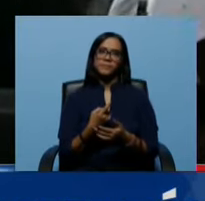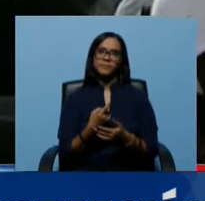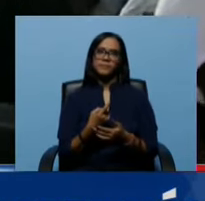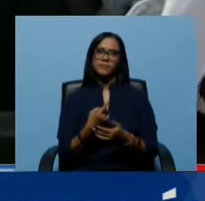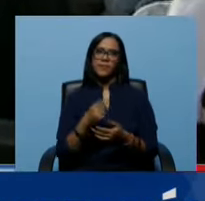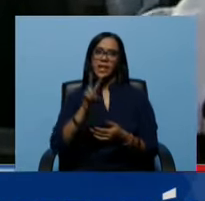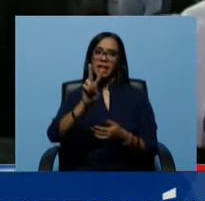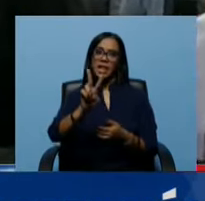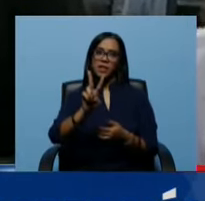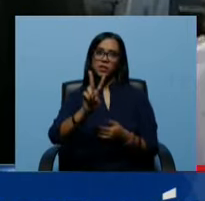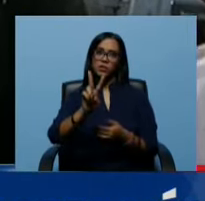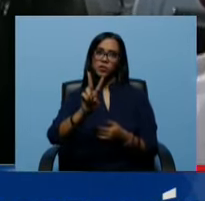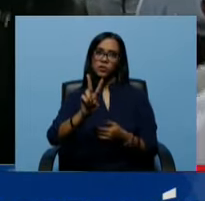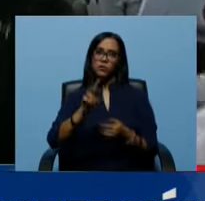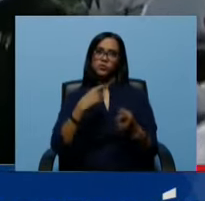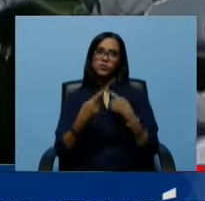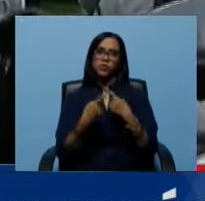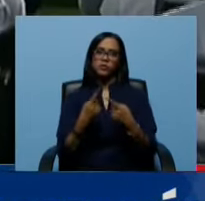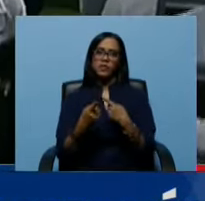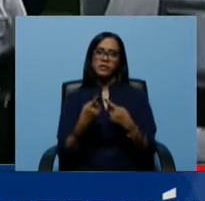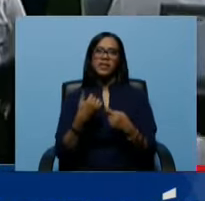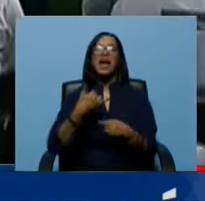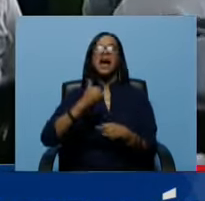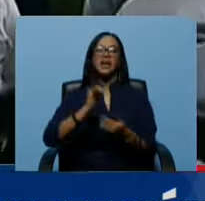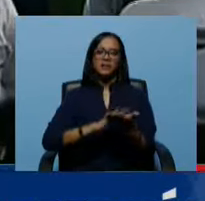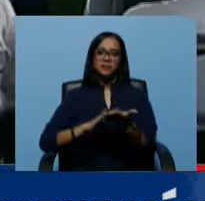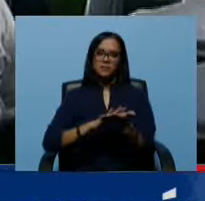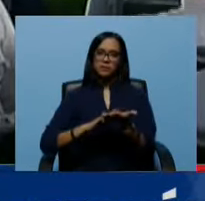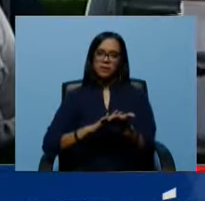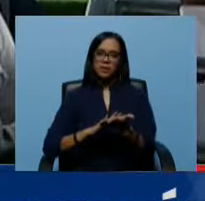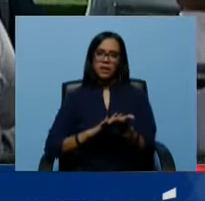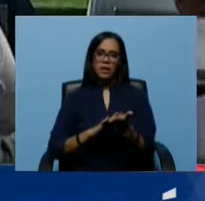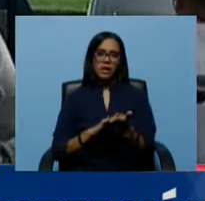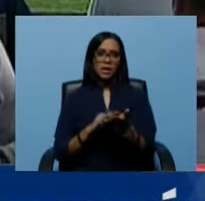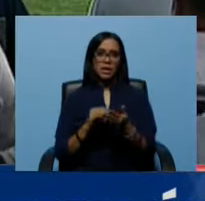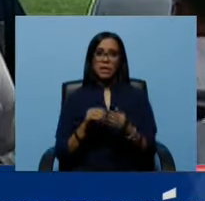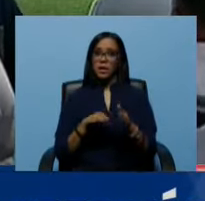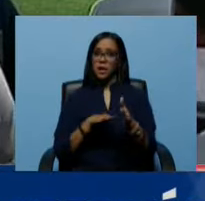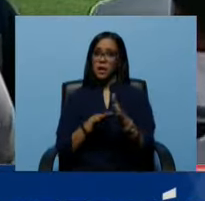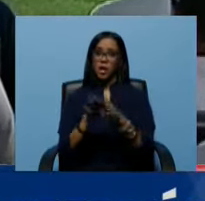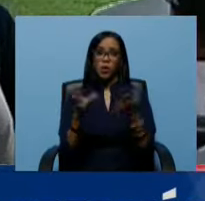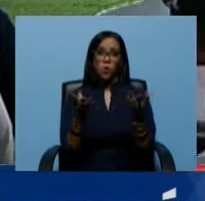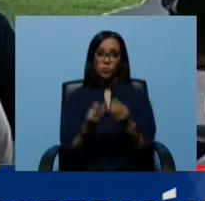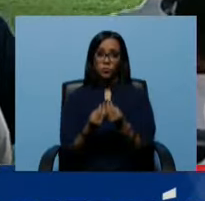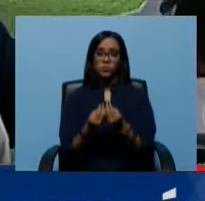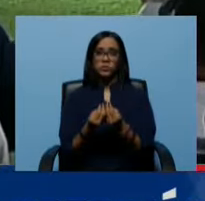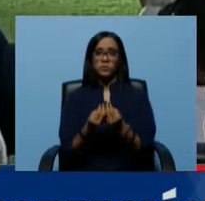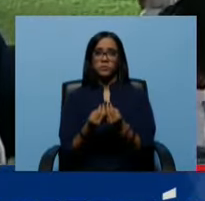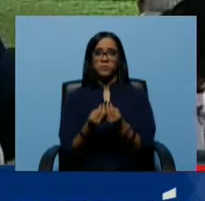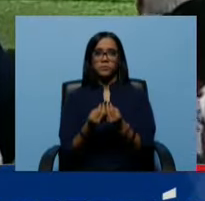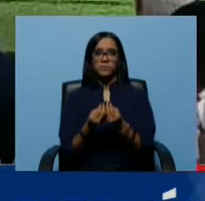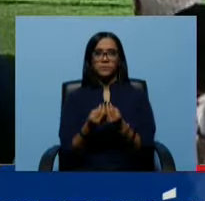las dos cosas hay que resolverlas de manera simultánea.